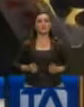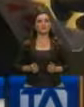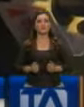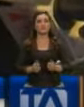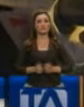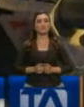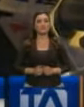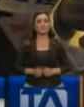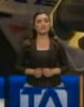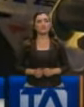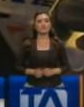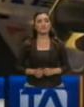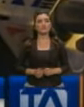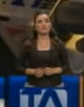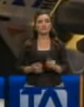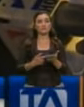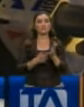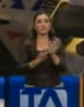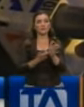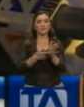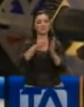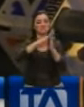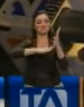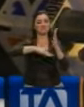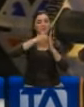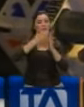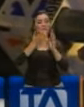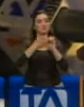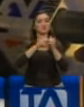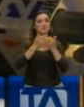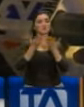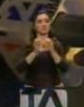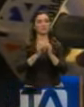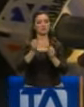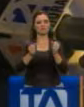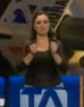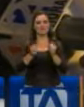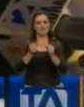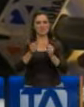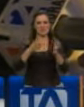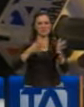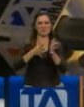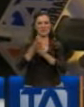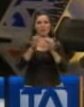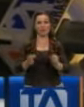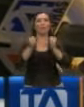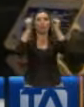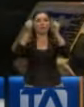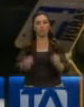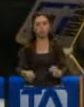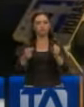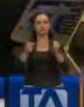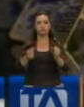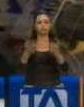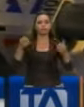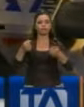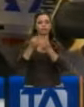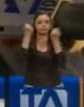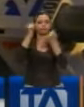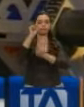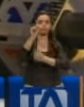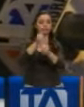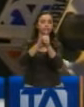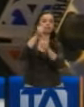El problema es lo que no están pintados, no se ven. Ya, la mayoría de los carros vienen a velocidad y no lo ven y ya escapan de chocarse.